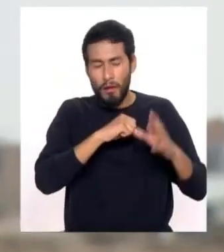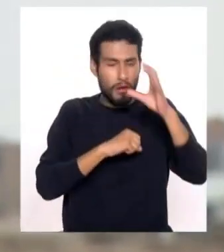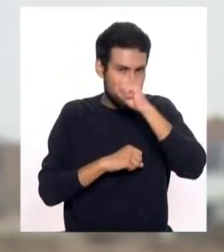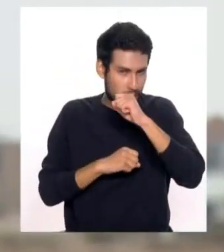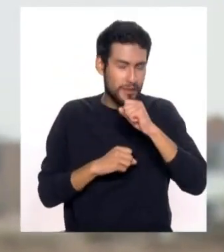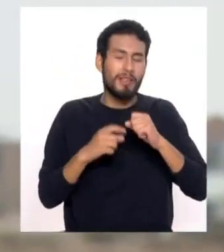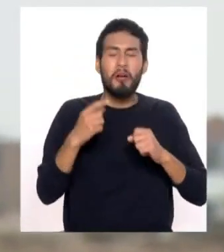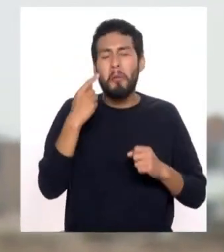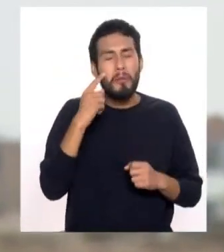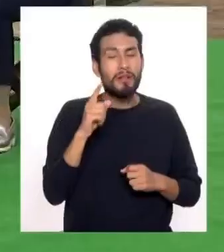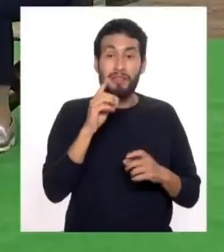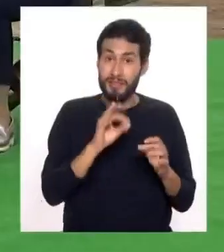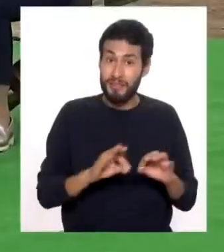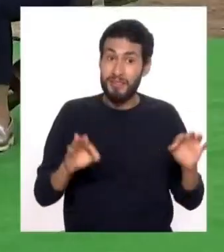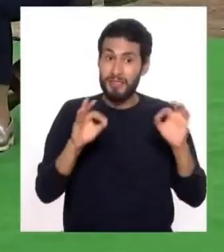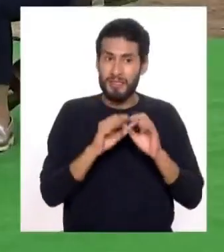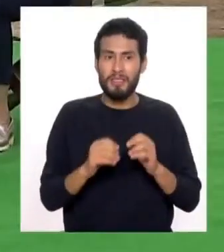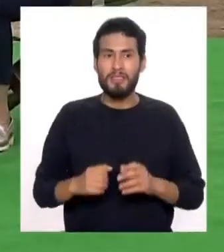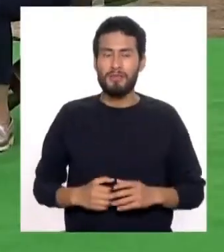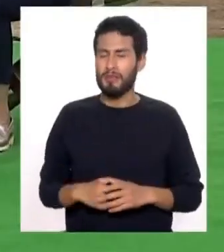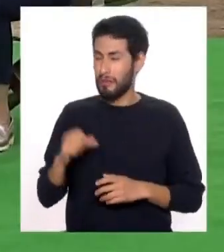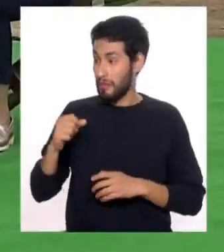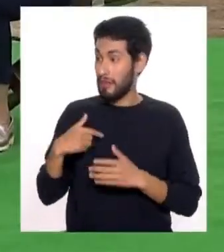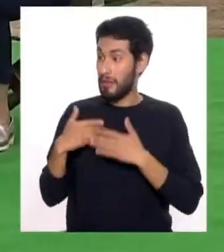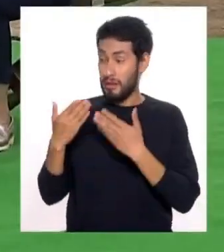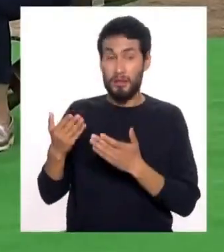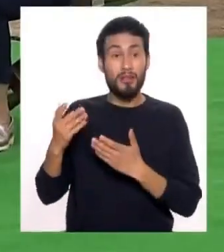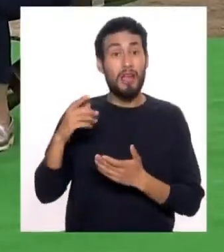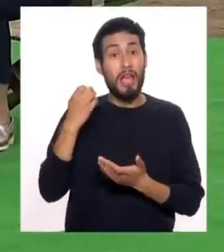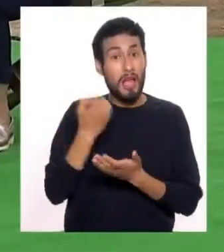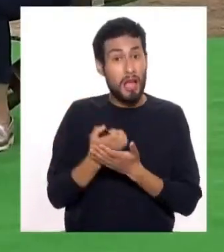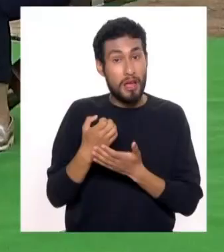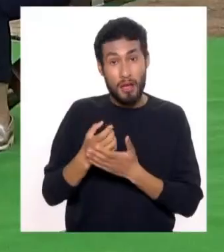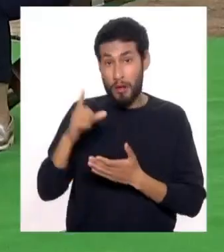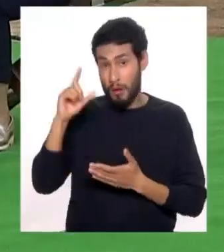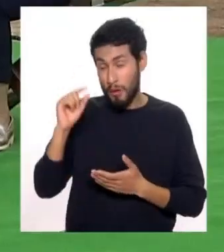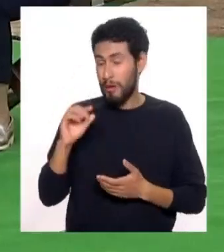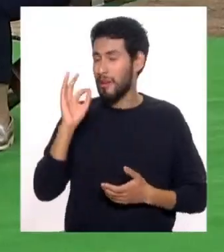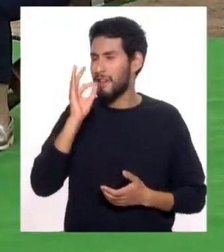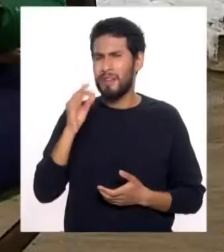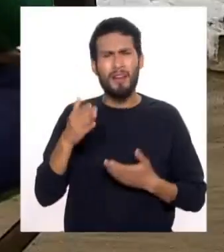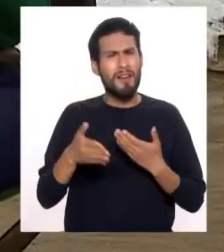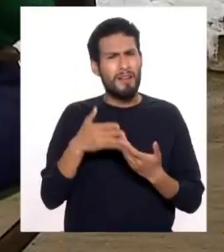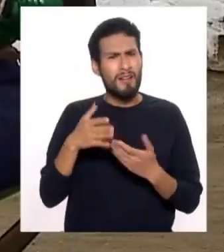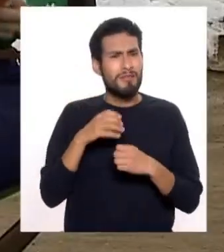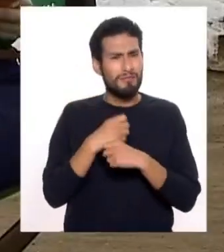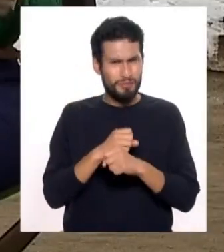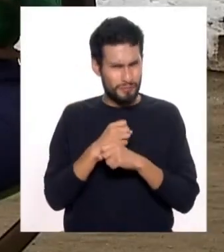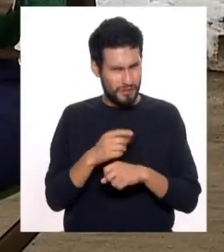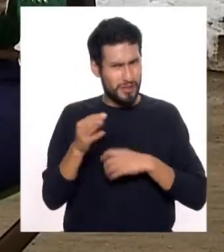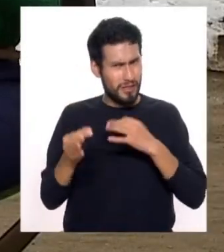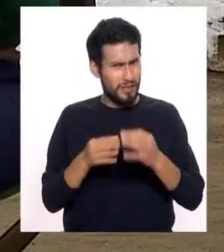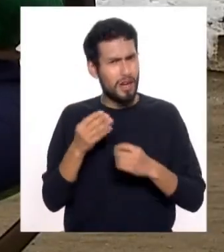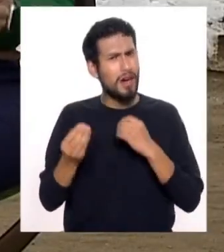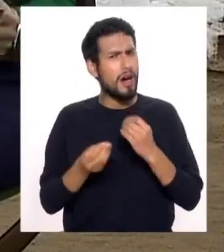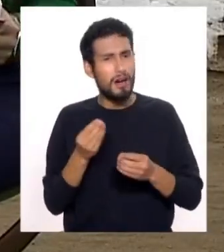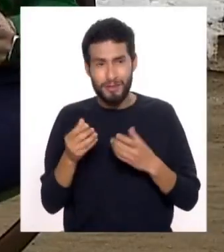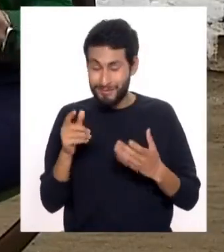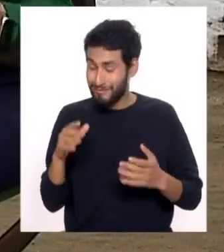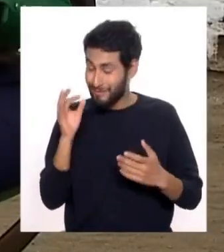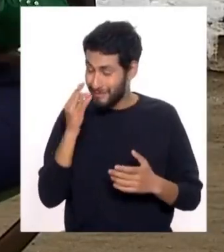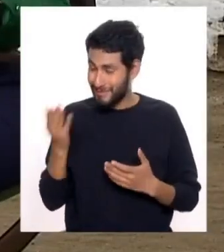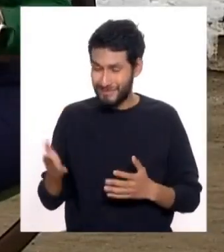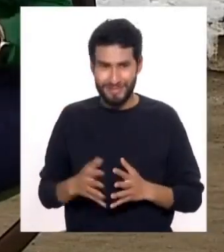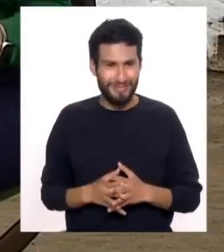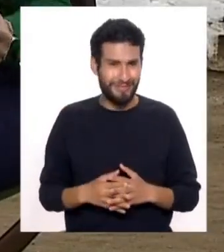es importante. Sí, claro, yo creo que tenemos una alternativa más, y económica, y rica, fácil de hacerlo. Después nos vamos a explicar cómo lo vamos a hacer, porque está bien